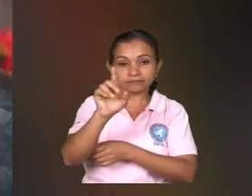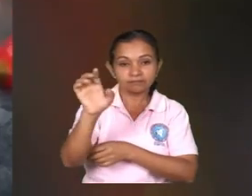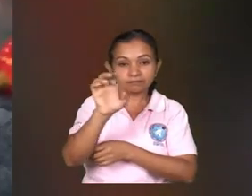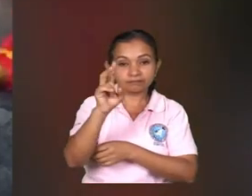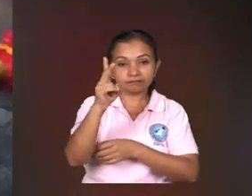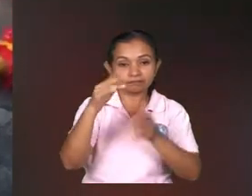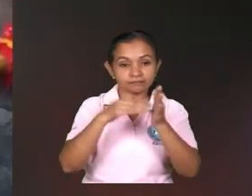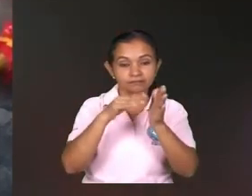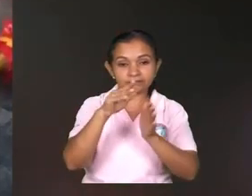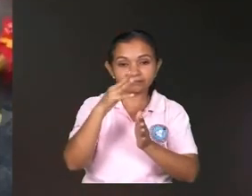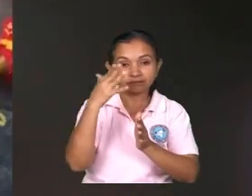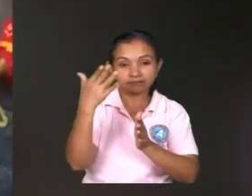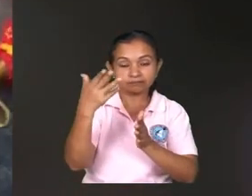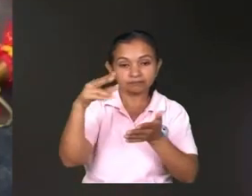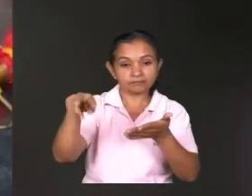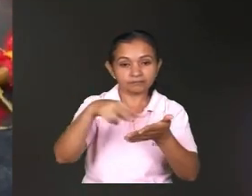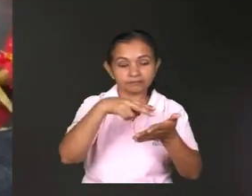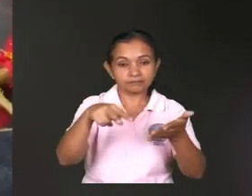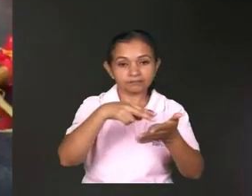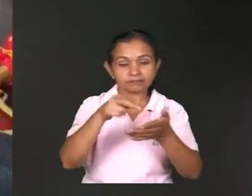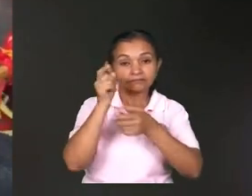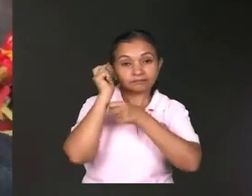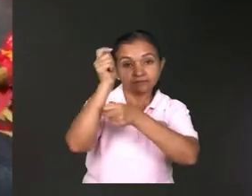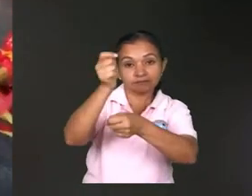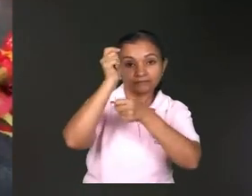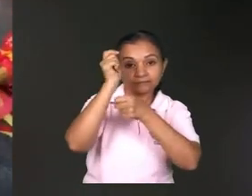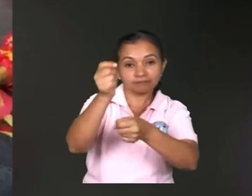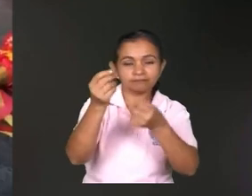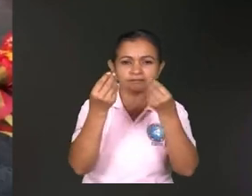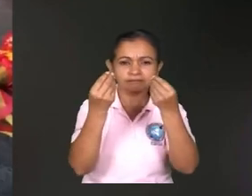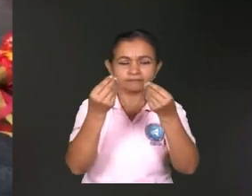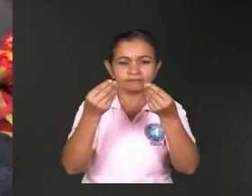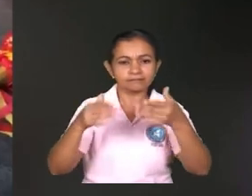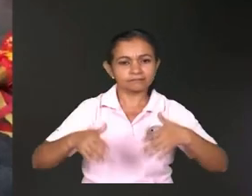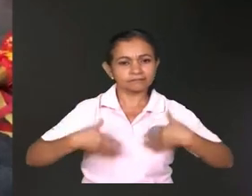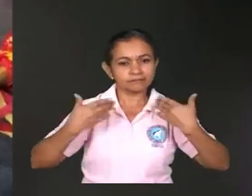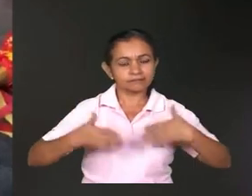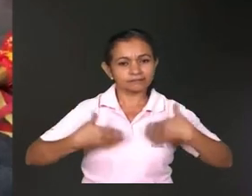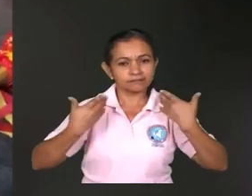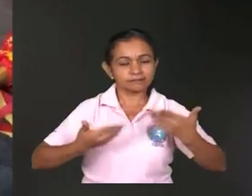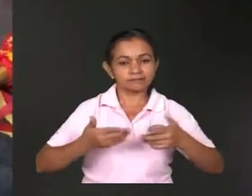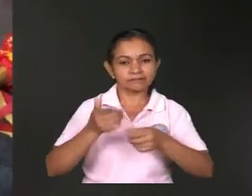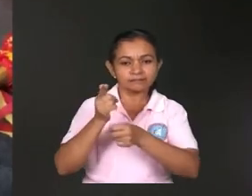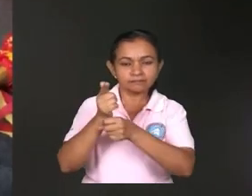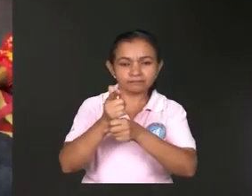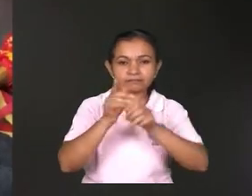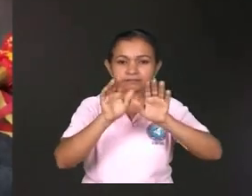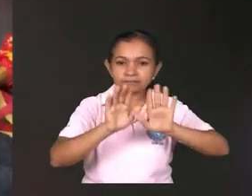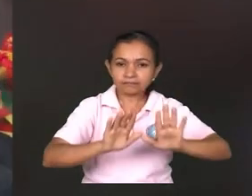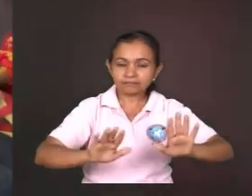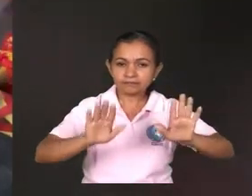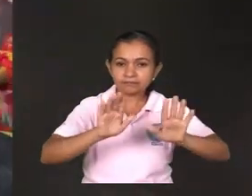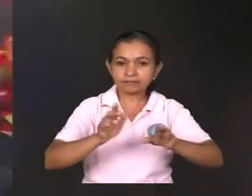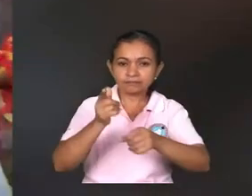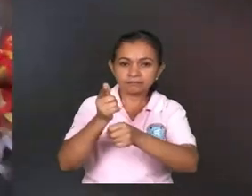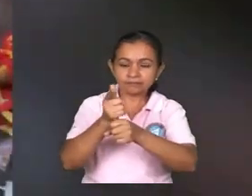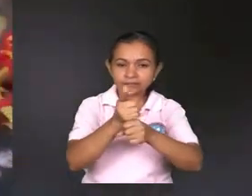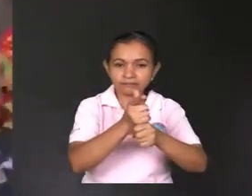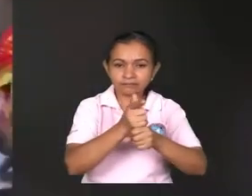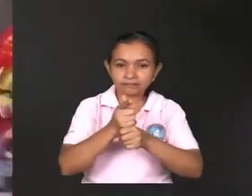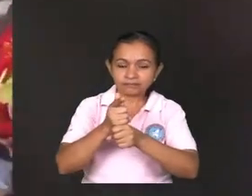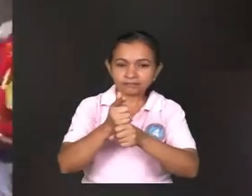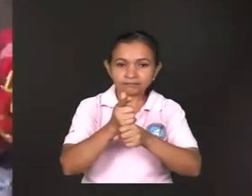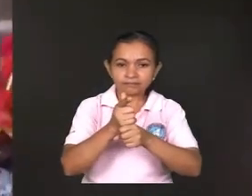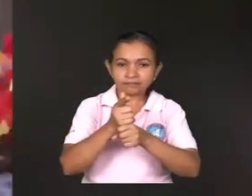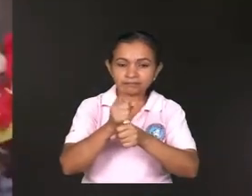2019, con una fiesta que incluyó una piñata y mucha diversión. En cámara lenta se captó un video del momento en